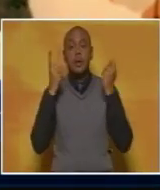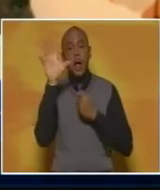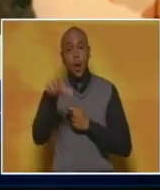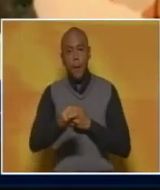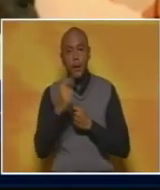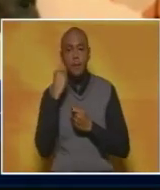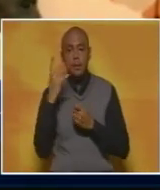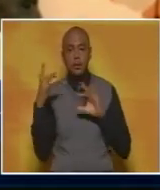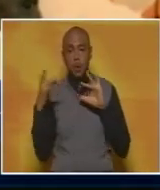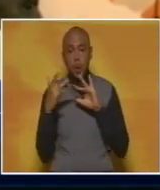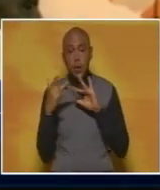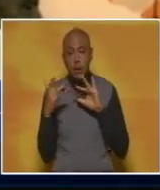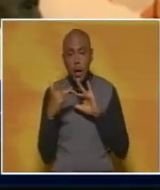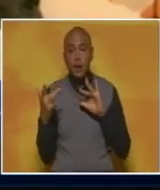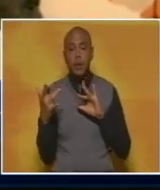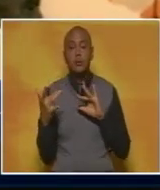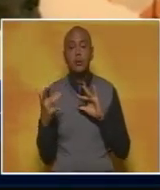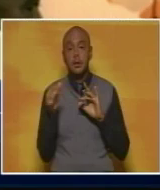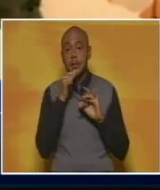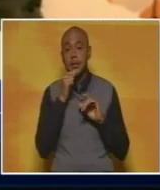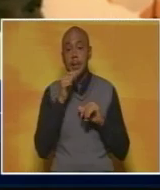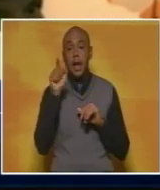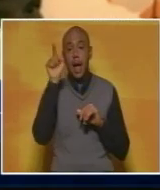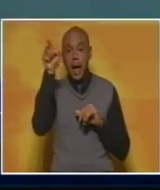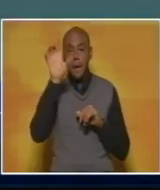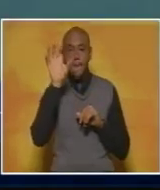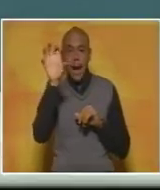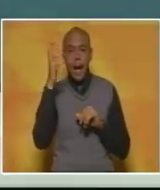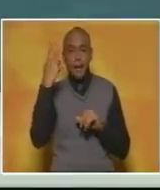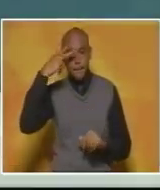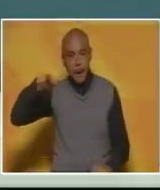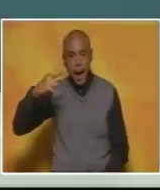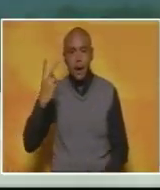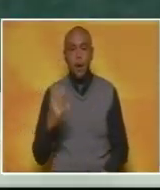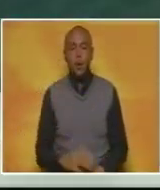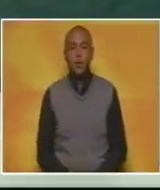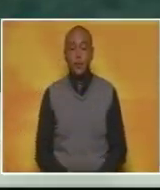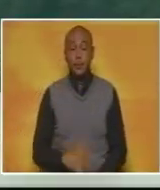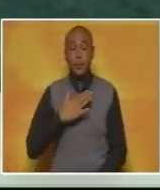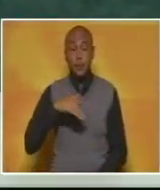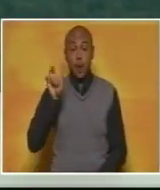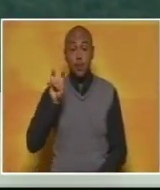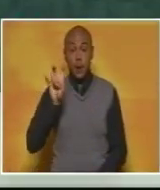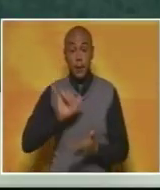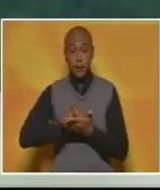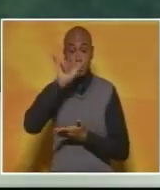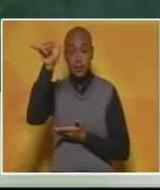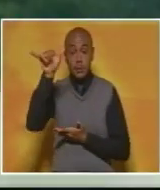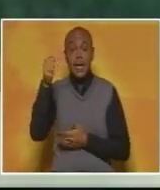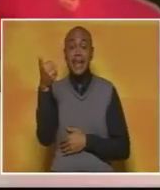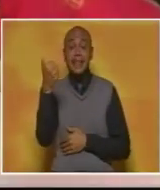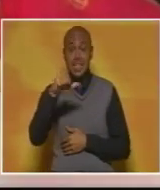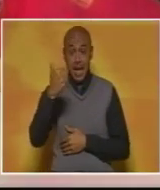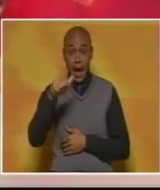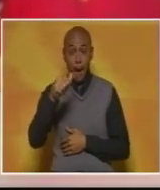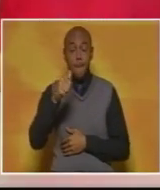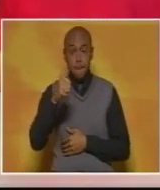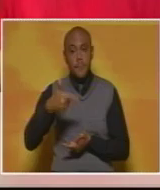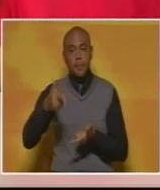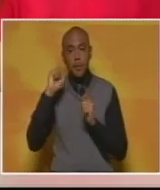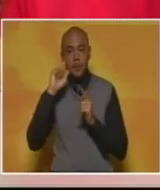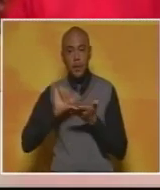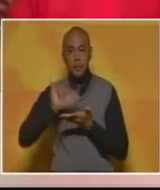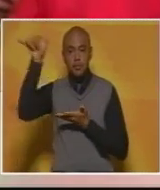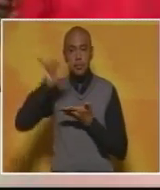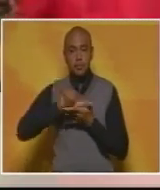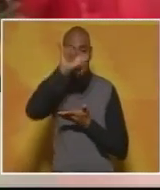de conectividad que tenemos con nuestro hermano país de México. Agregó que con esta nueva ruta serán 10 los destinos internacionales que tendrá